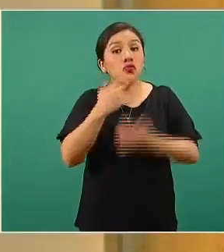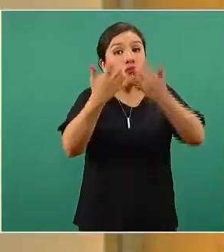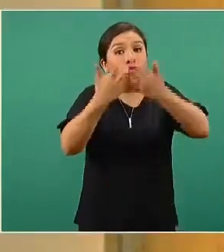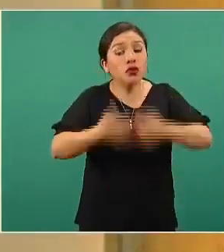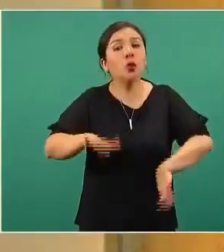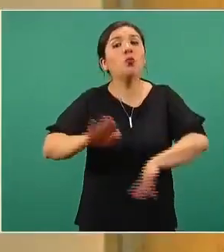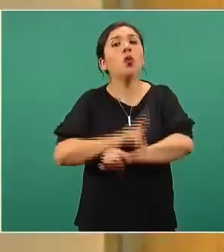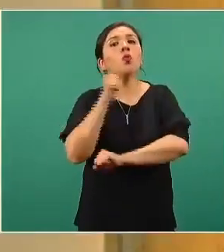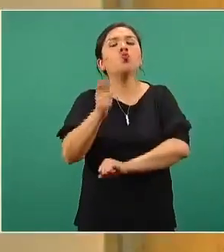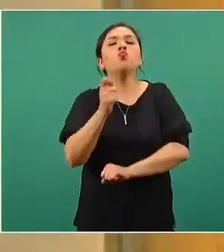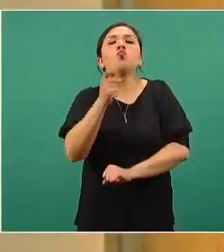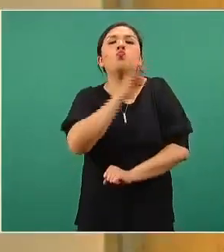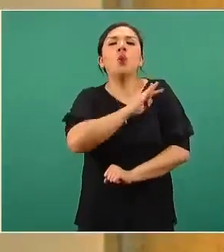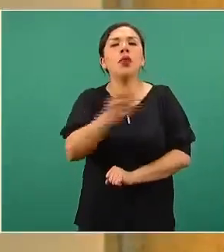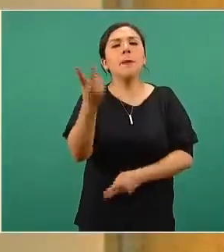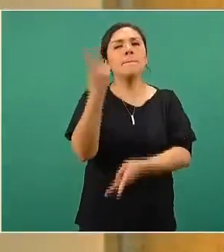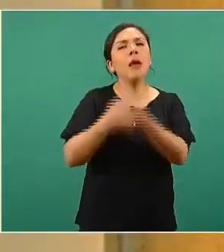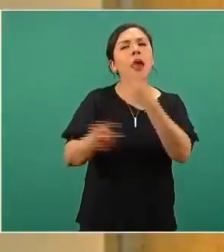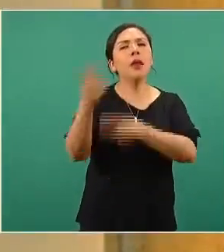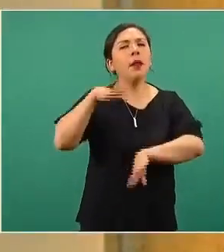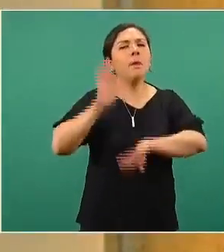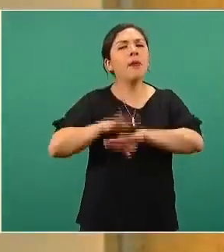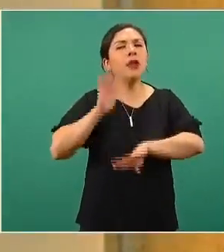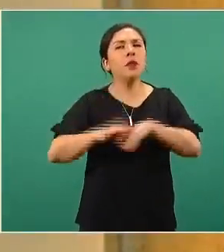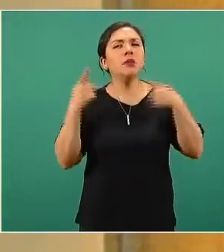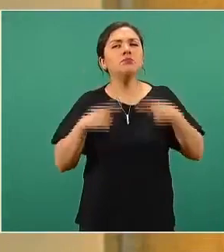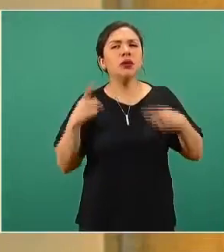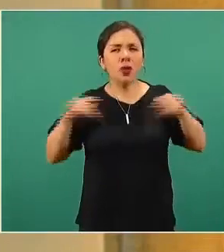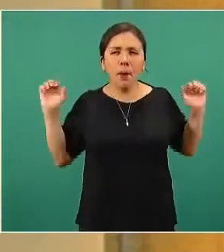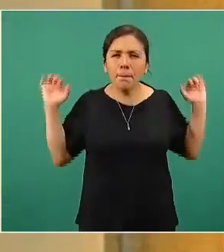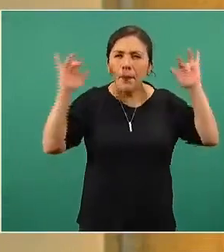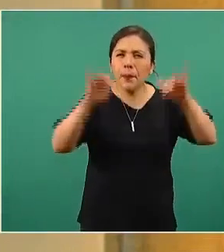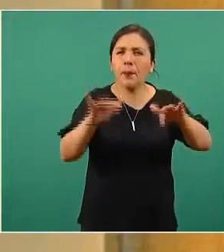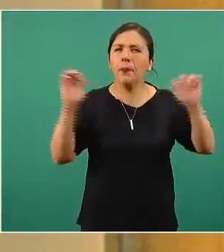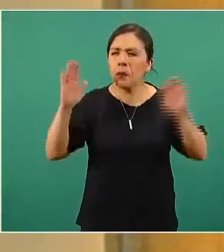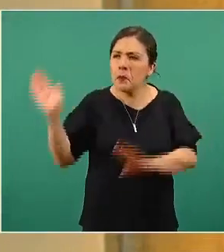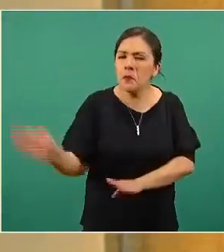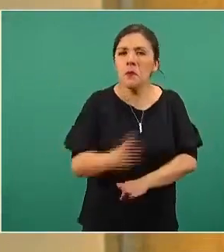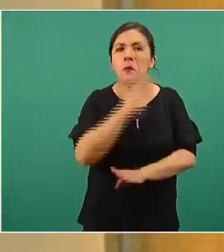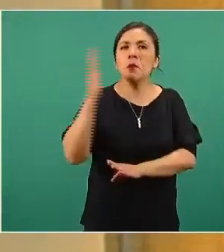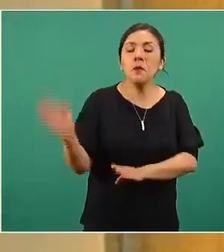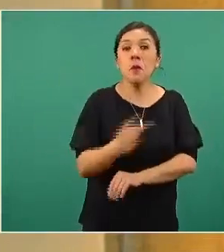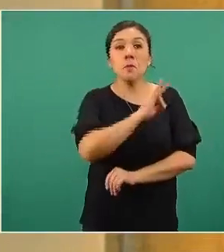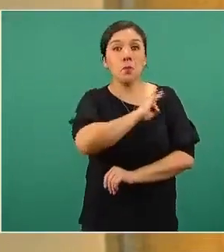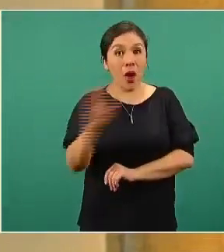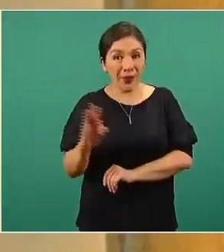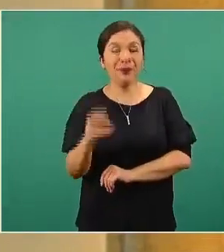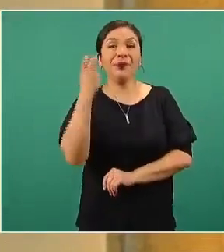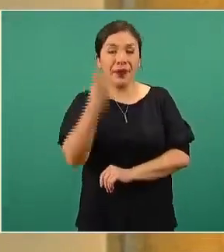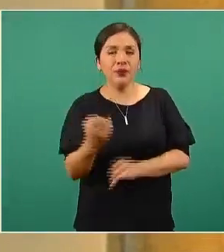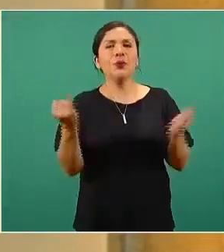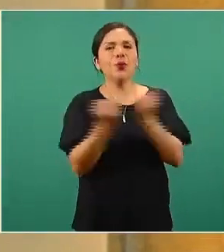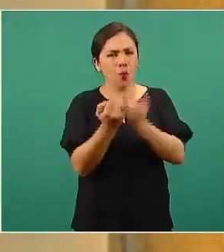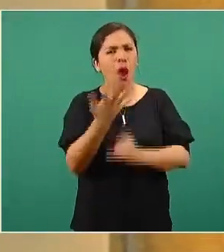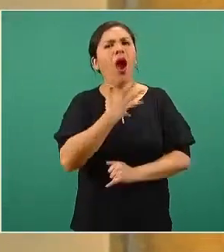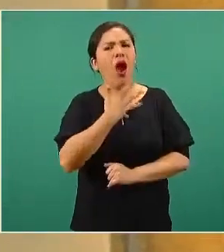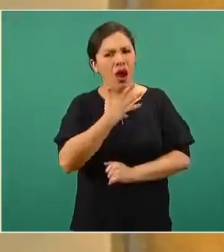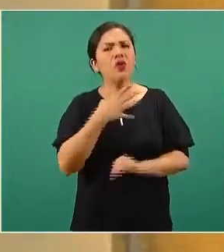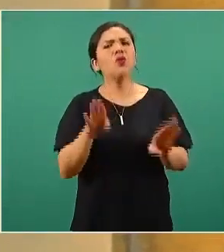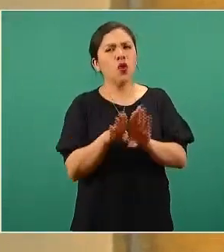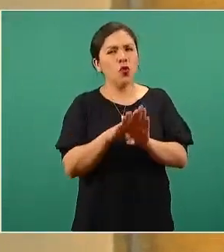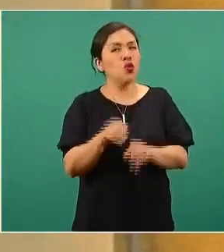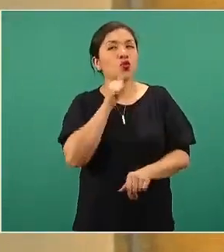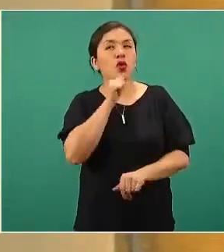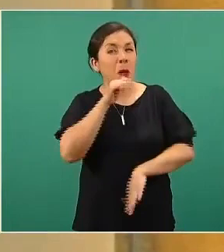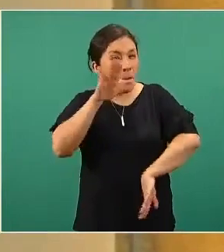permiten tener un flujo muy rápido de personas vacunándose. También tenemos algún uso que todavía no